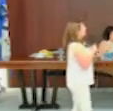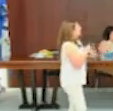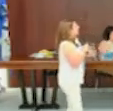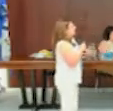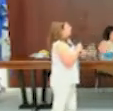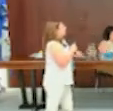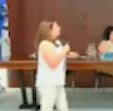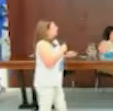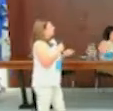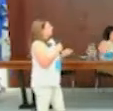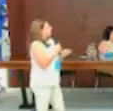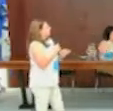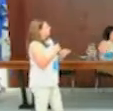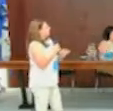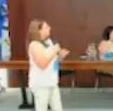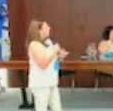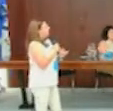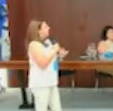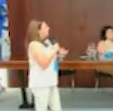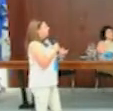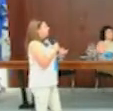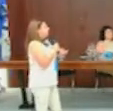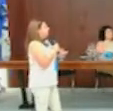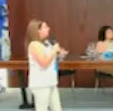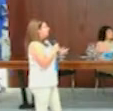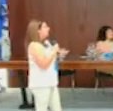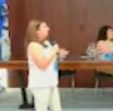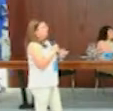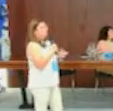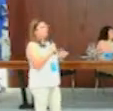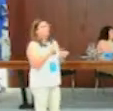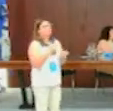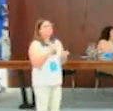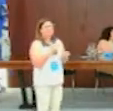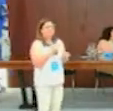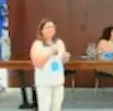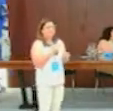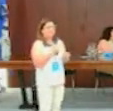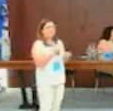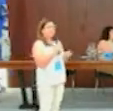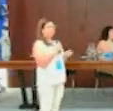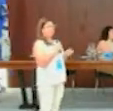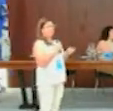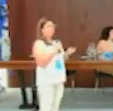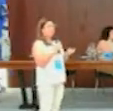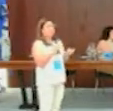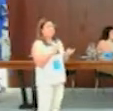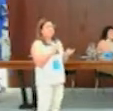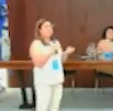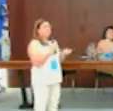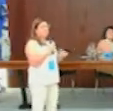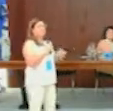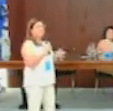El deber del médico de atención primaria o de cabecera es guiarlo a lo largo de la enfermedad. Todo el